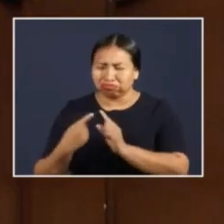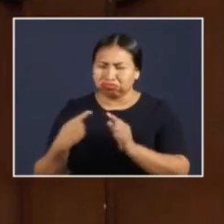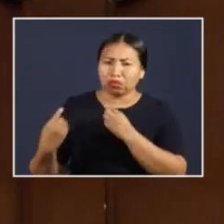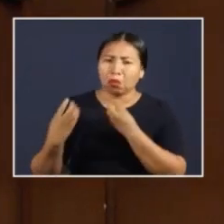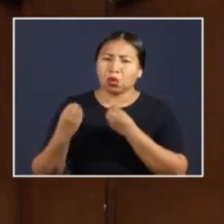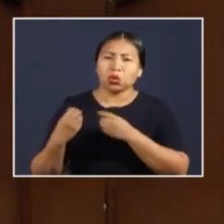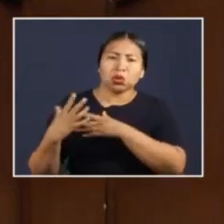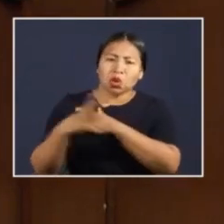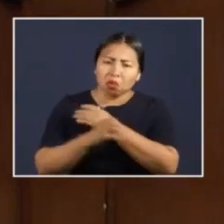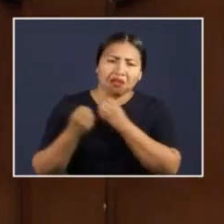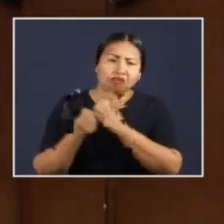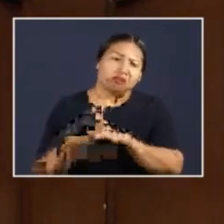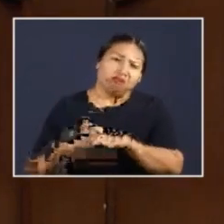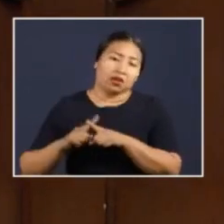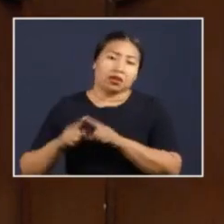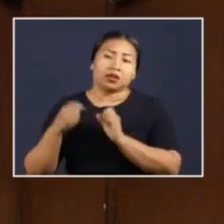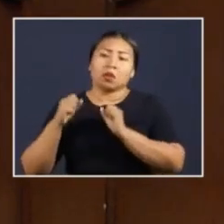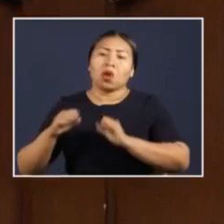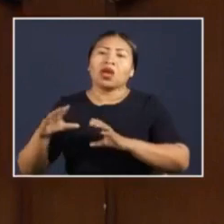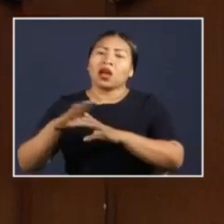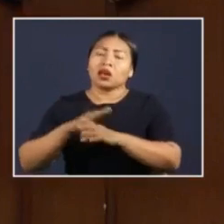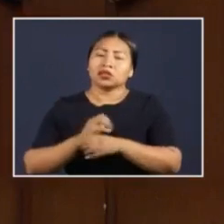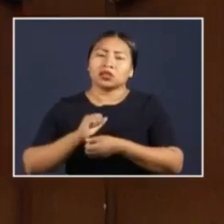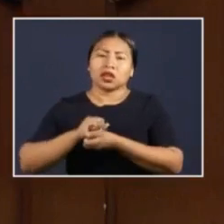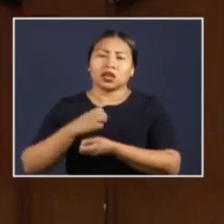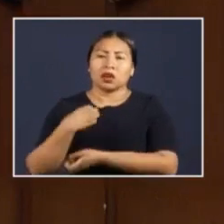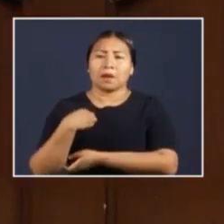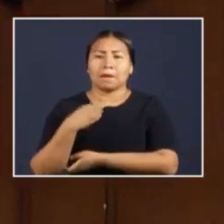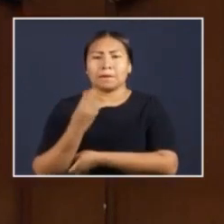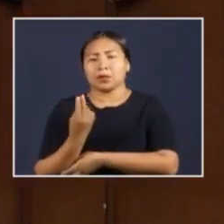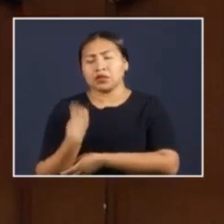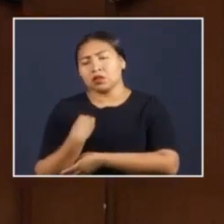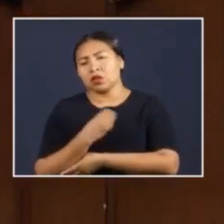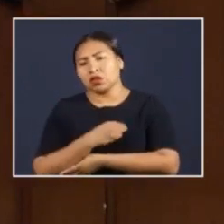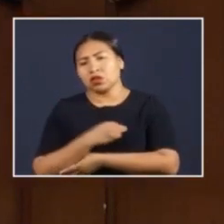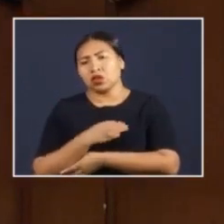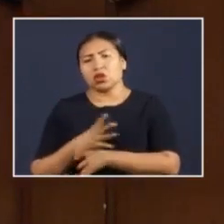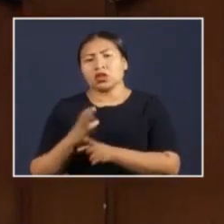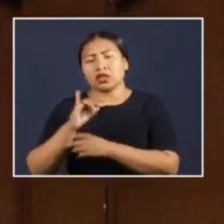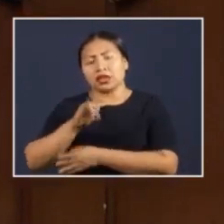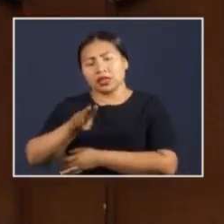lograrlo a través de la creación de un viceministerio de prevención integral